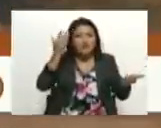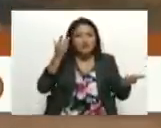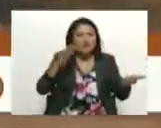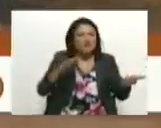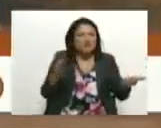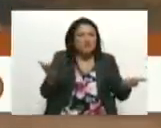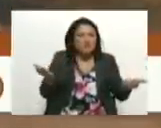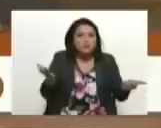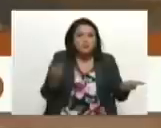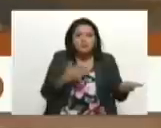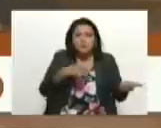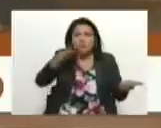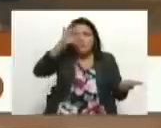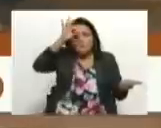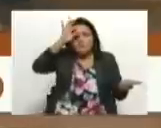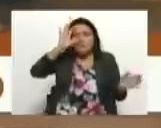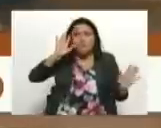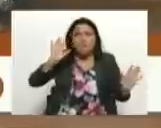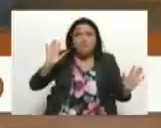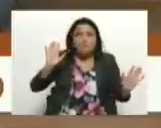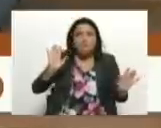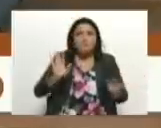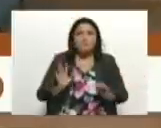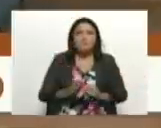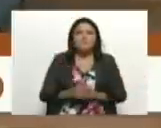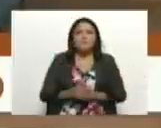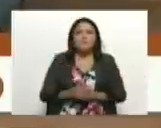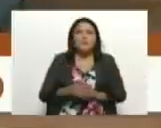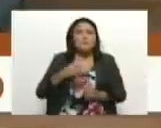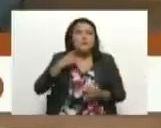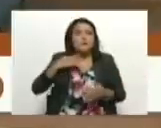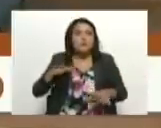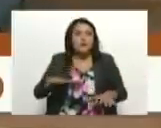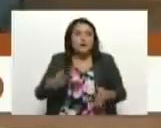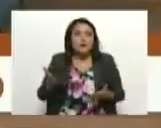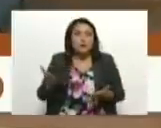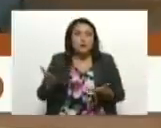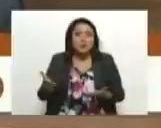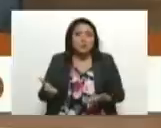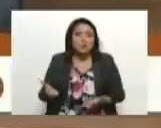Nadie sabe dónde están esos bienes. Se quedaron en el camino.